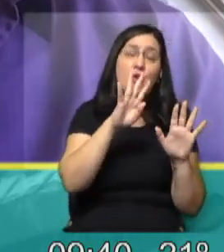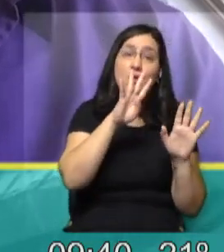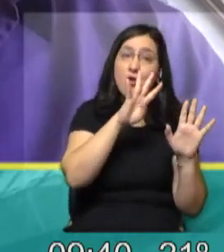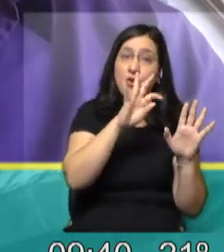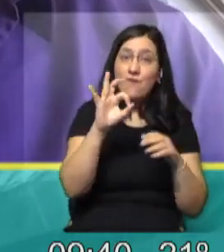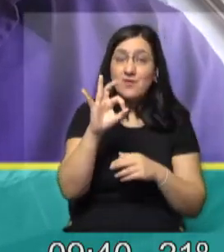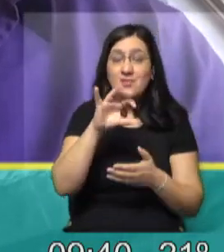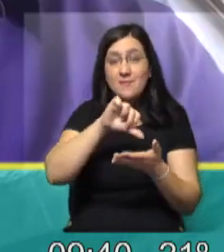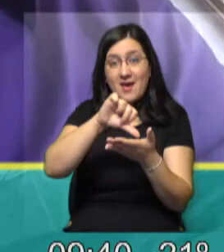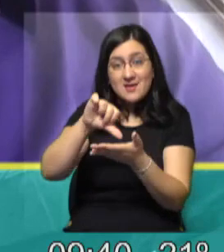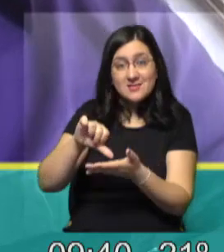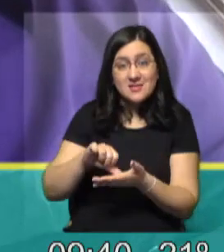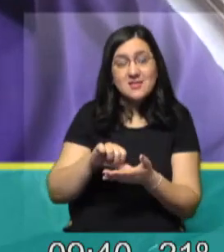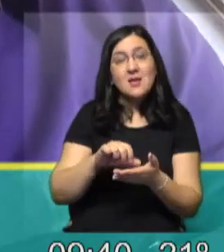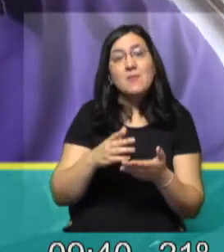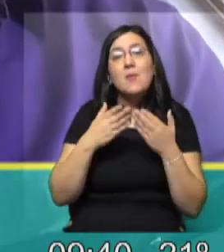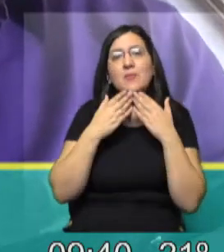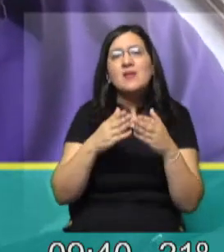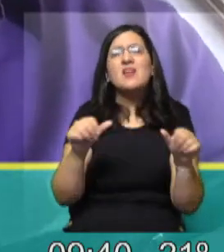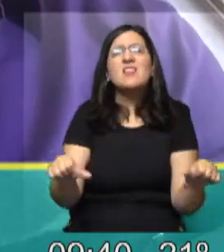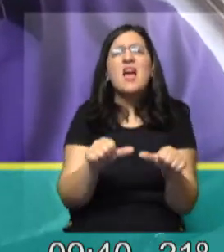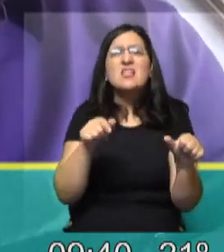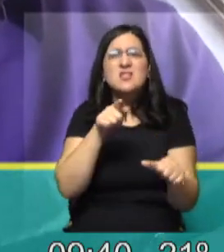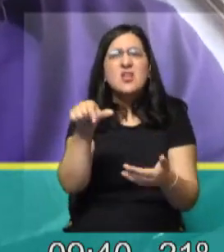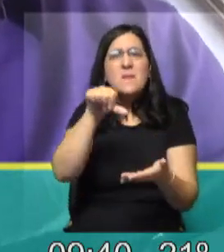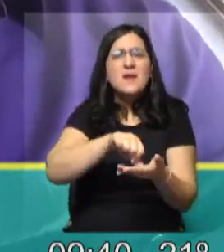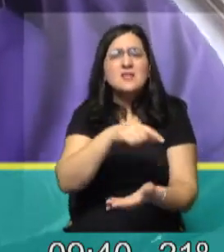pero vamos a preguntarte qué estás haciendo en